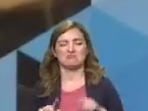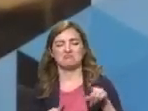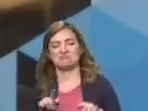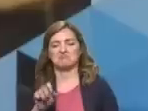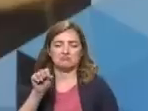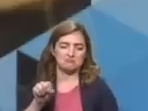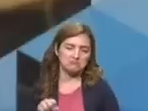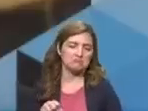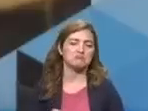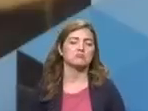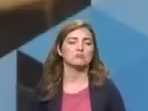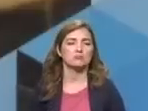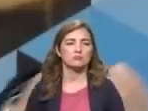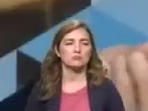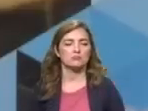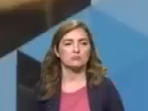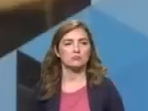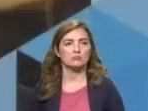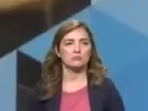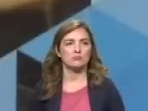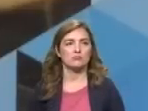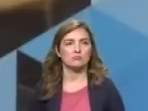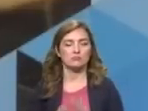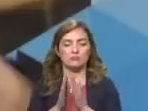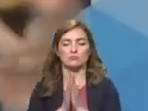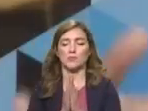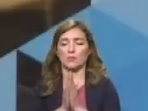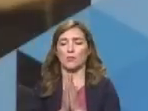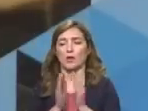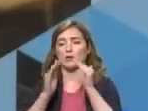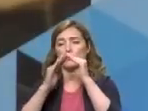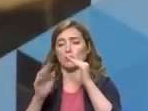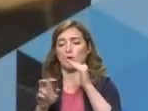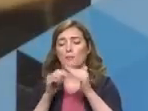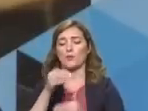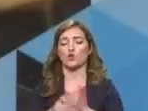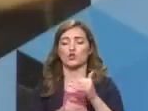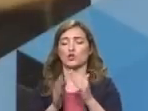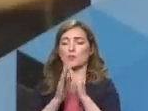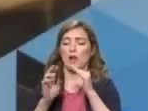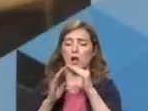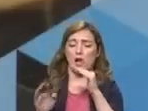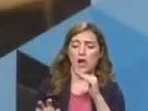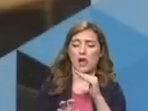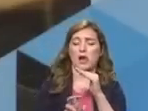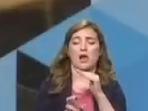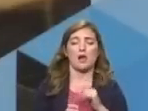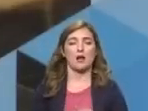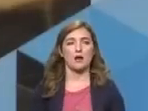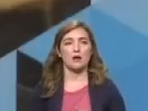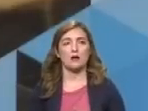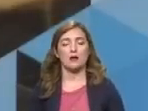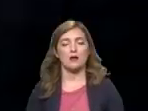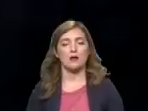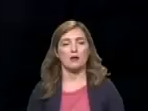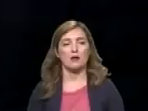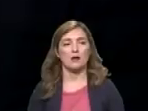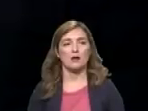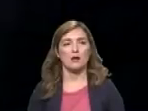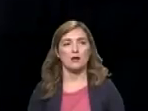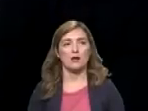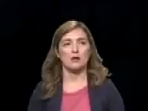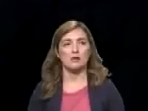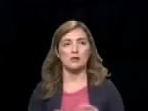tienen estatus de solicitantes de asilo, están todavía en el proceso, pero son personas de interés de ACNUR. En